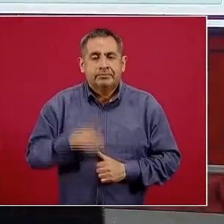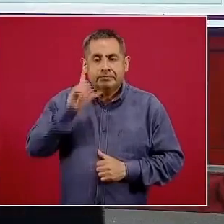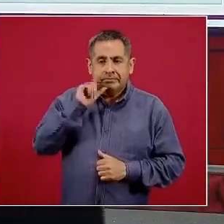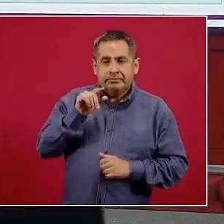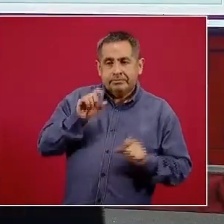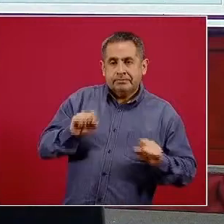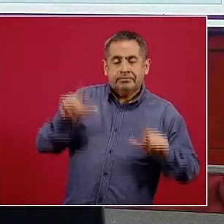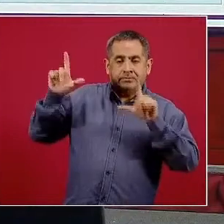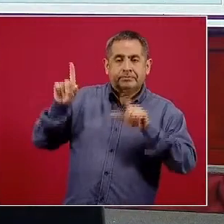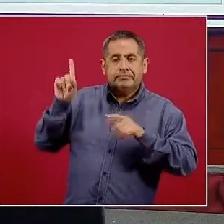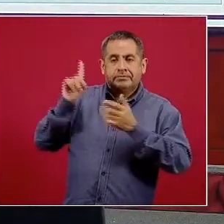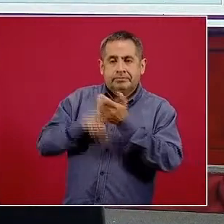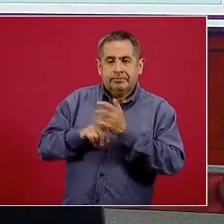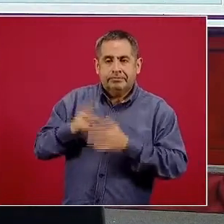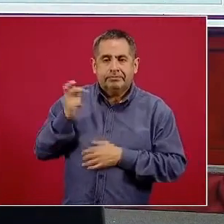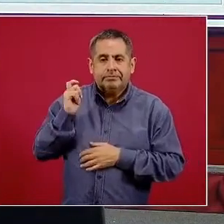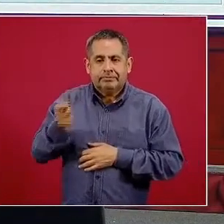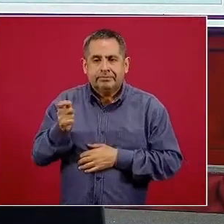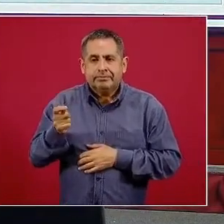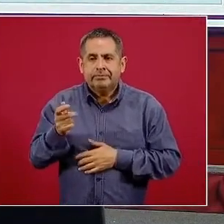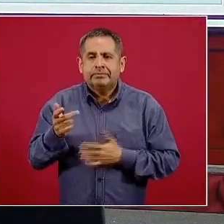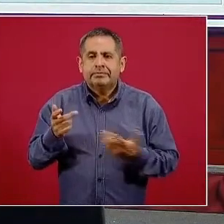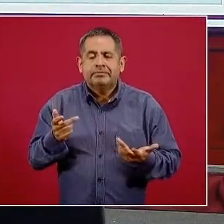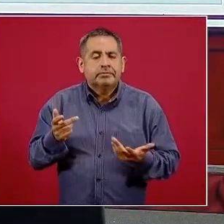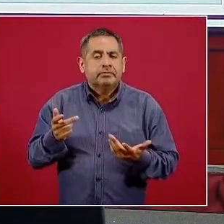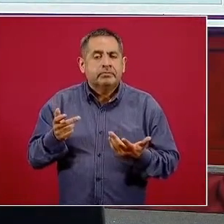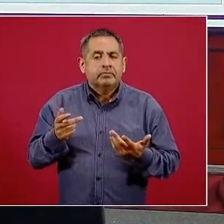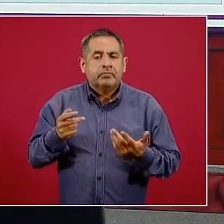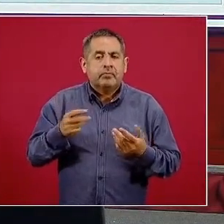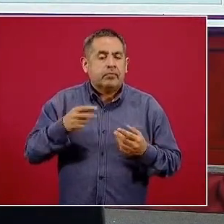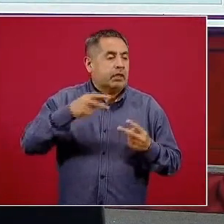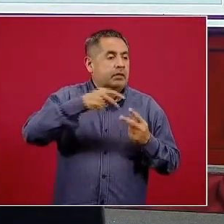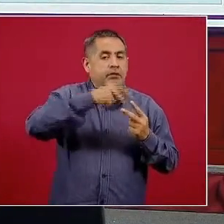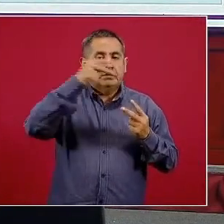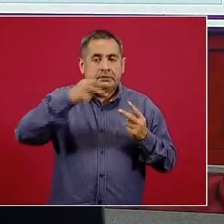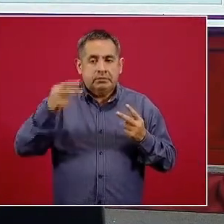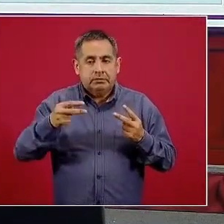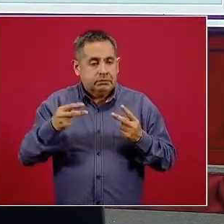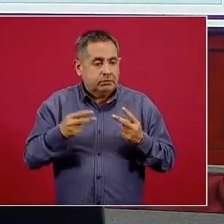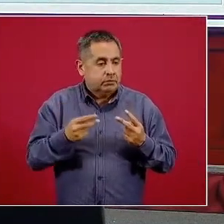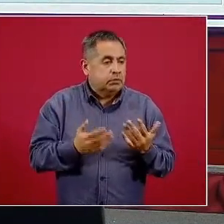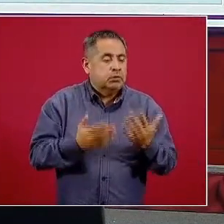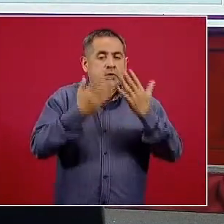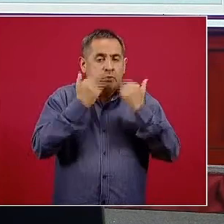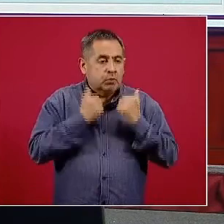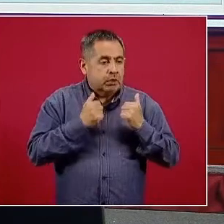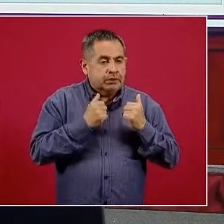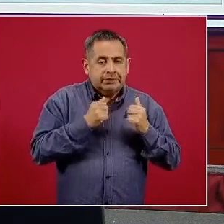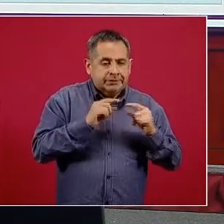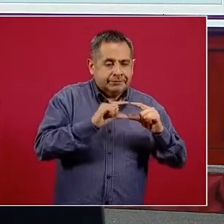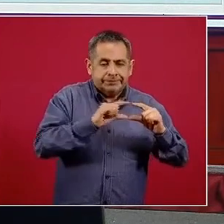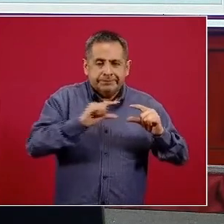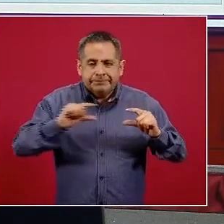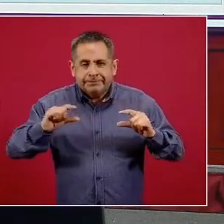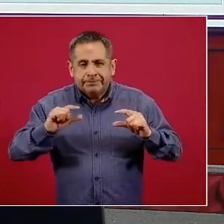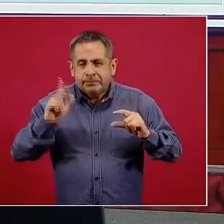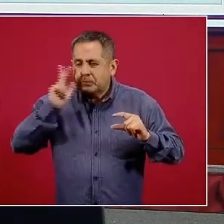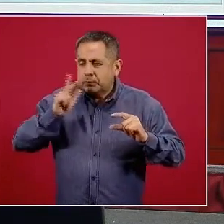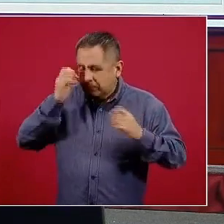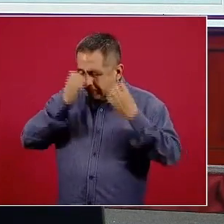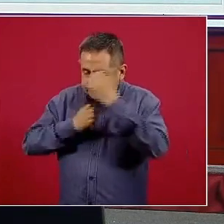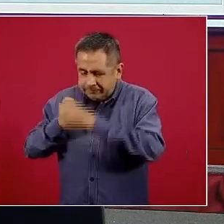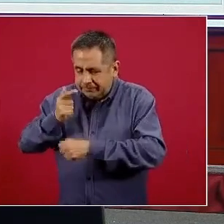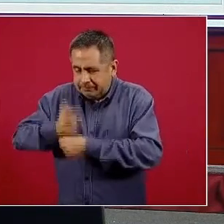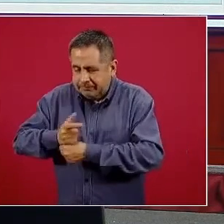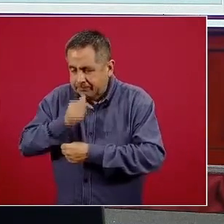de personas, estos dos grupos, es decir, las que no tenían una muestra, la mayoría de ellas sabemos hasta el momento han